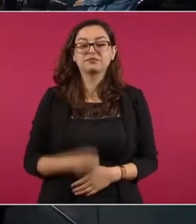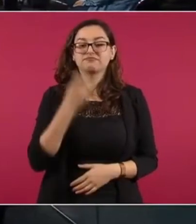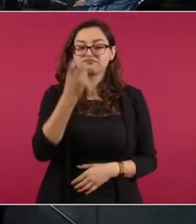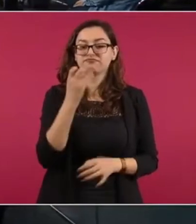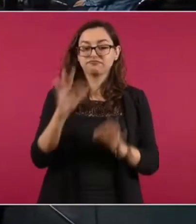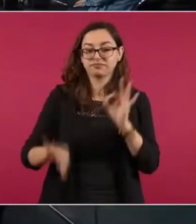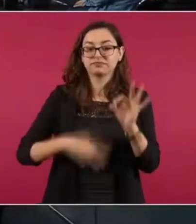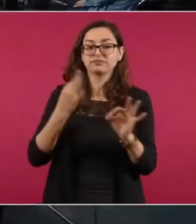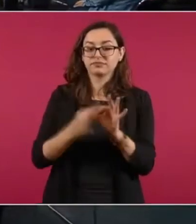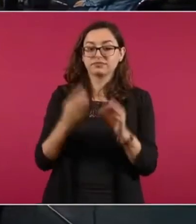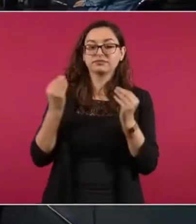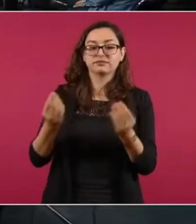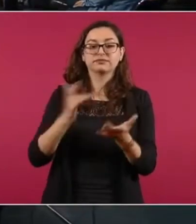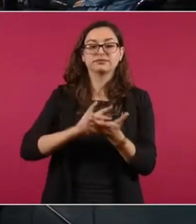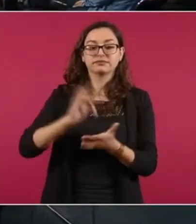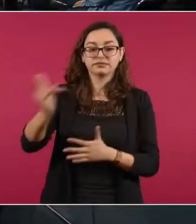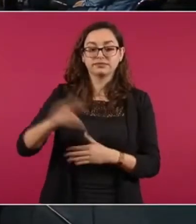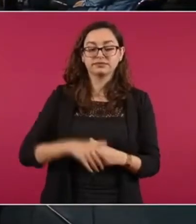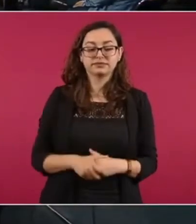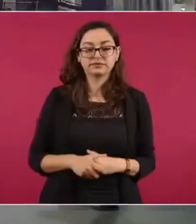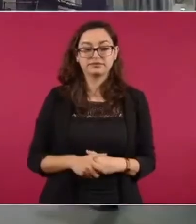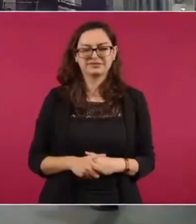¿Mande?